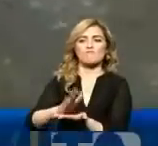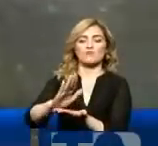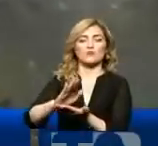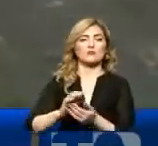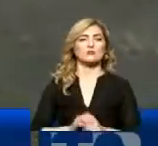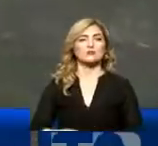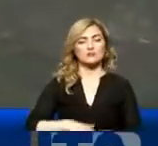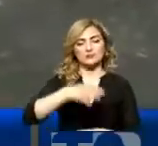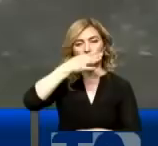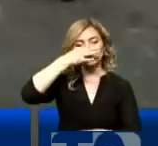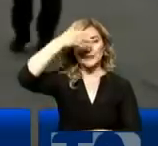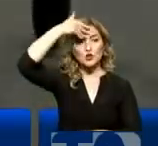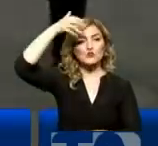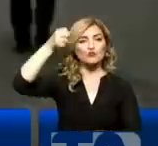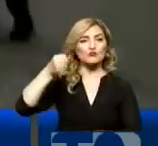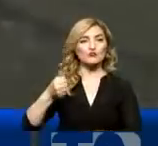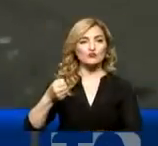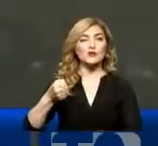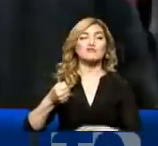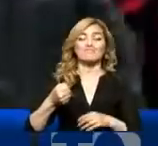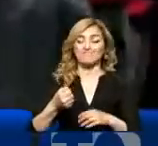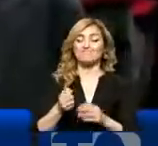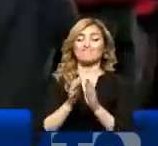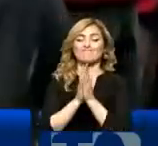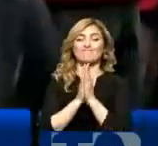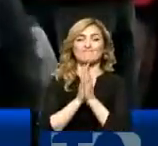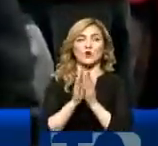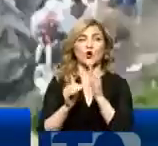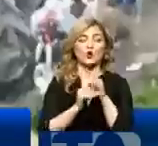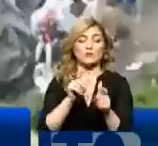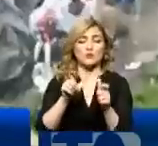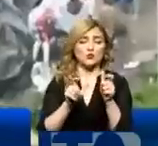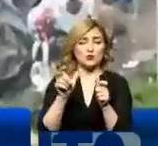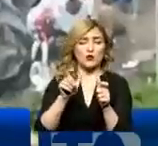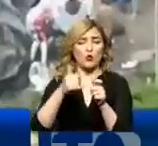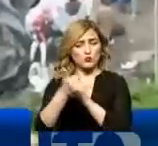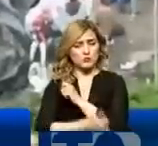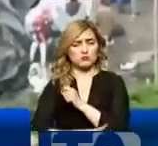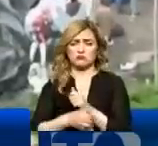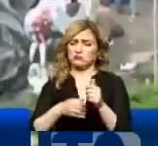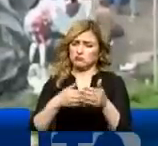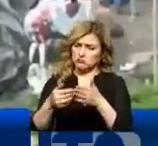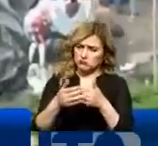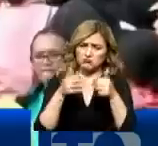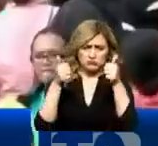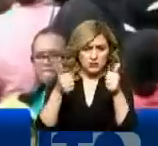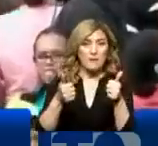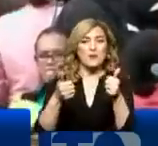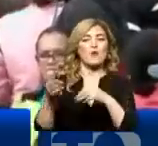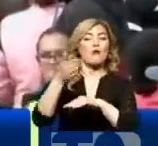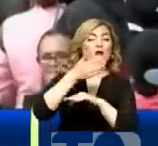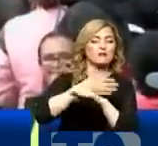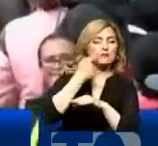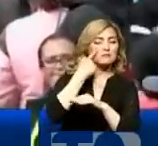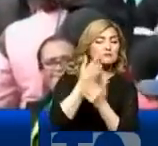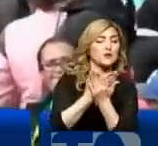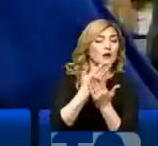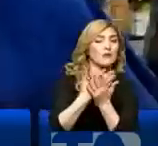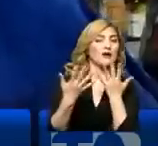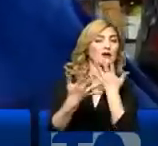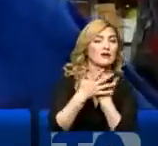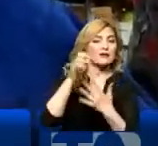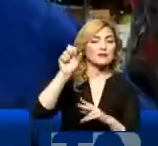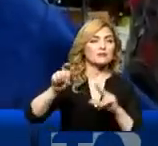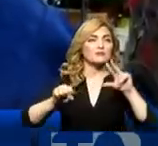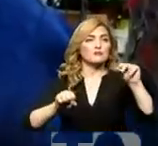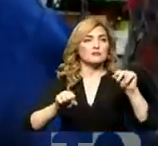del país, el pedido se repite. Aclaran que no están en contra de la migración, pero sí de exigir y comprobar los antecedentes de los extranjeros. No